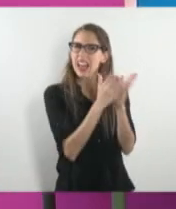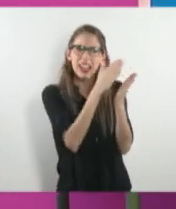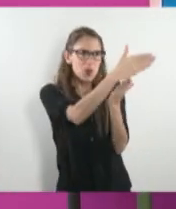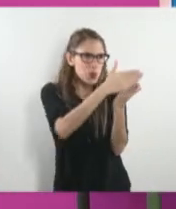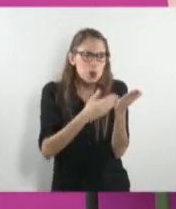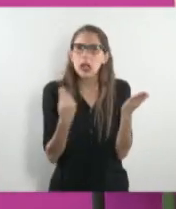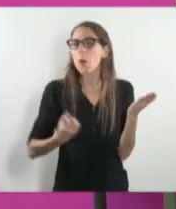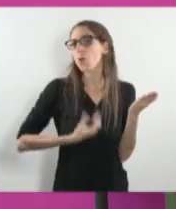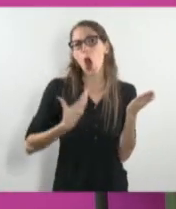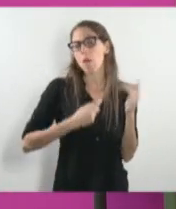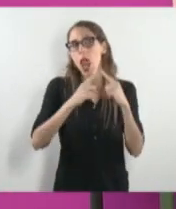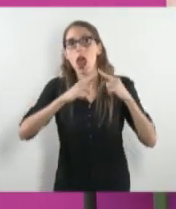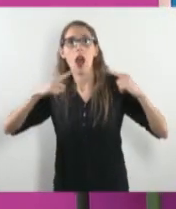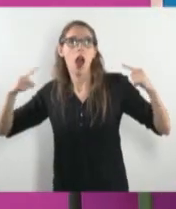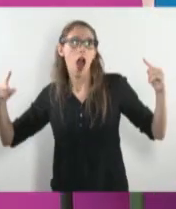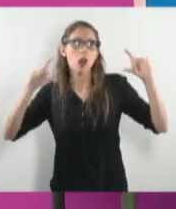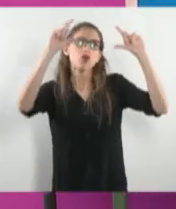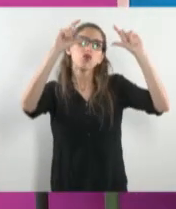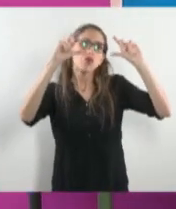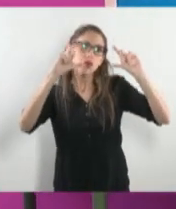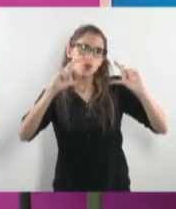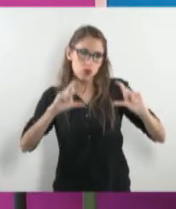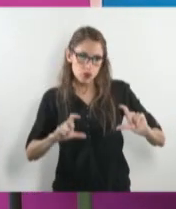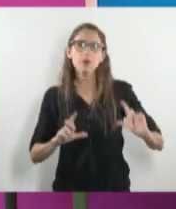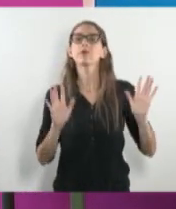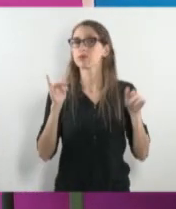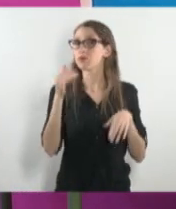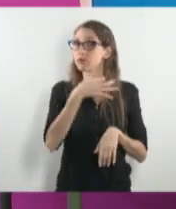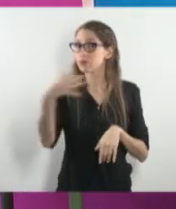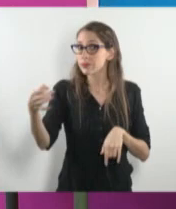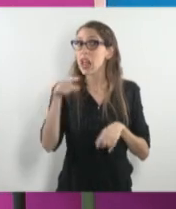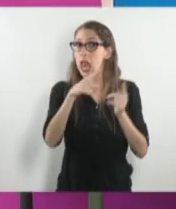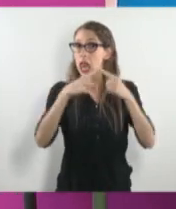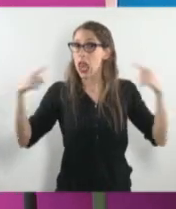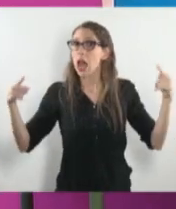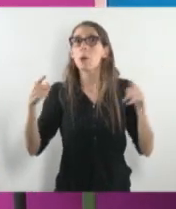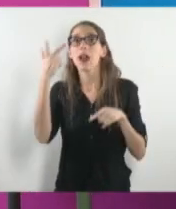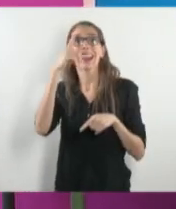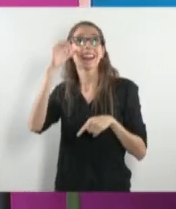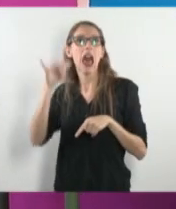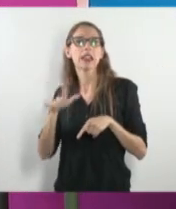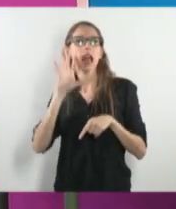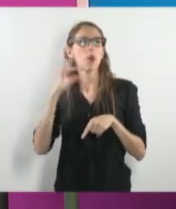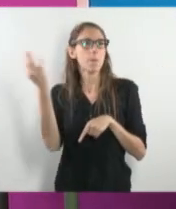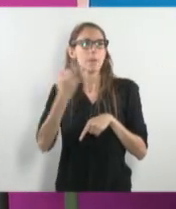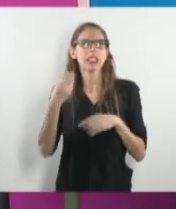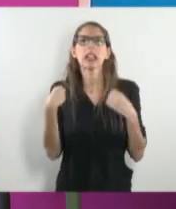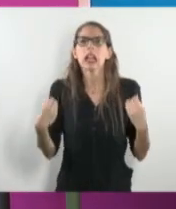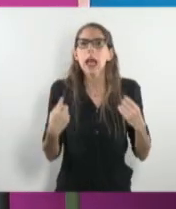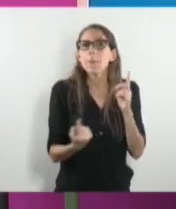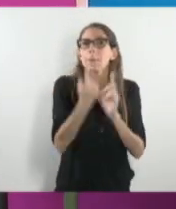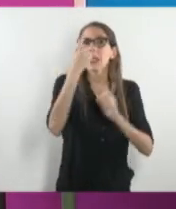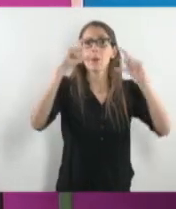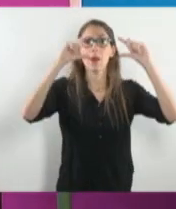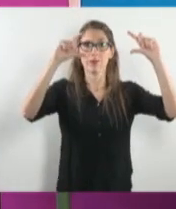largo que la particularidad que incorpora Hernández en esta obra es que el primer verso es